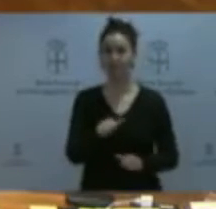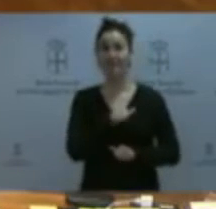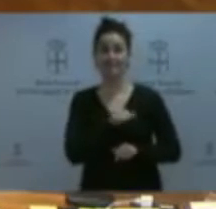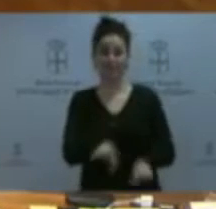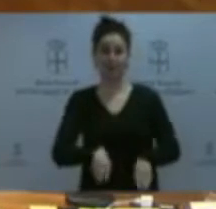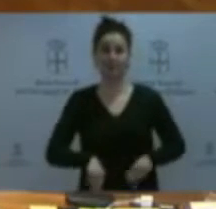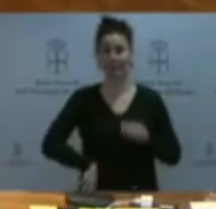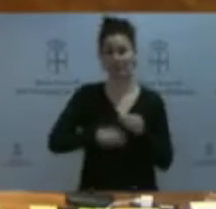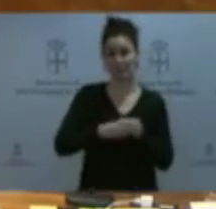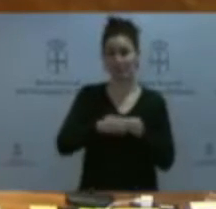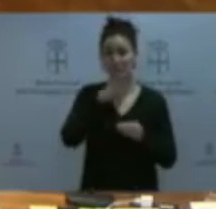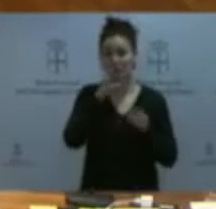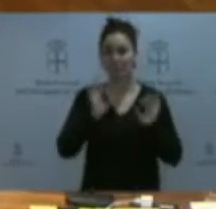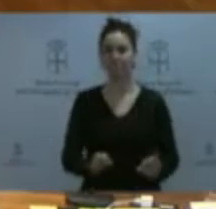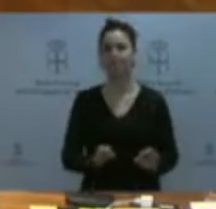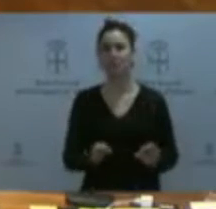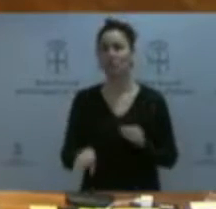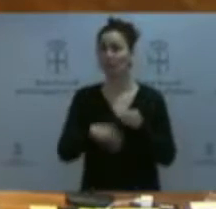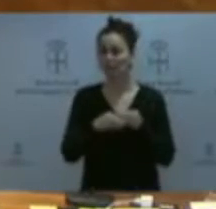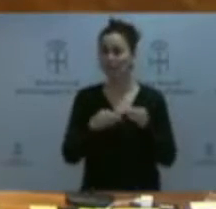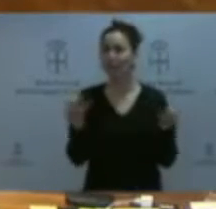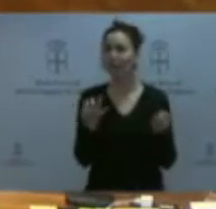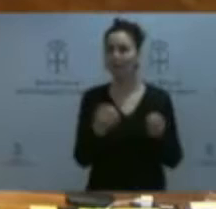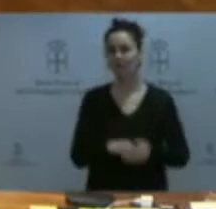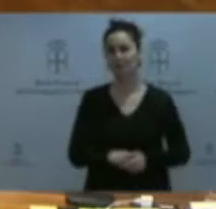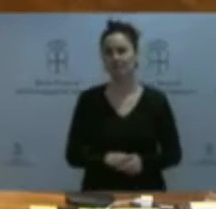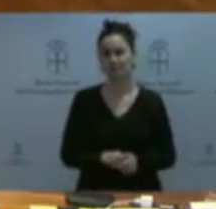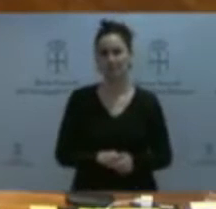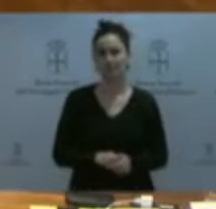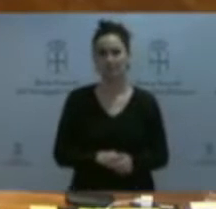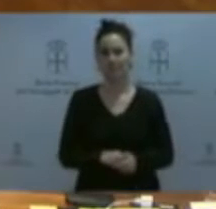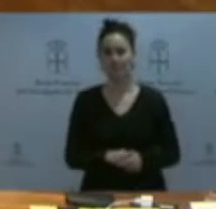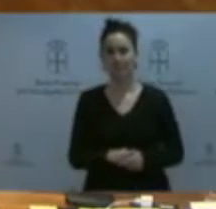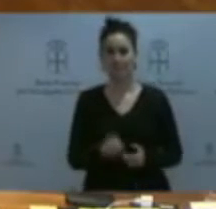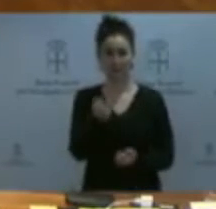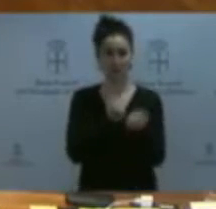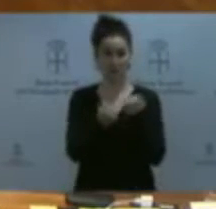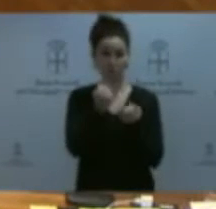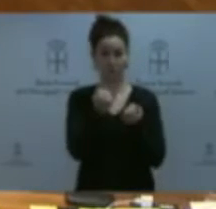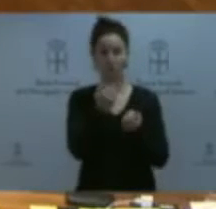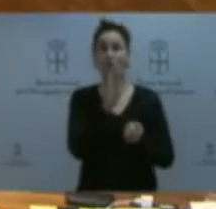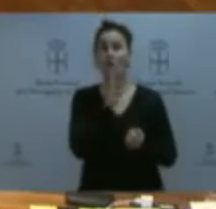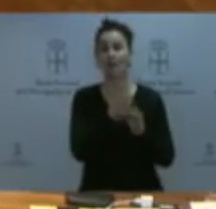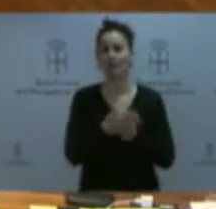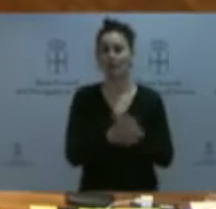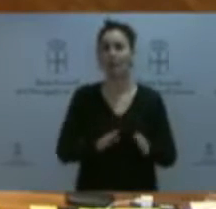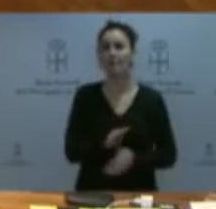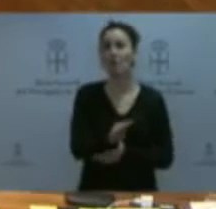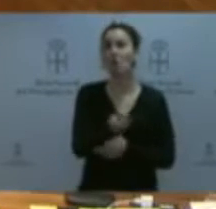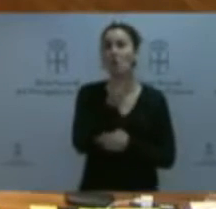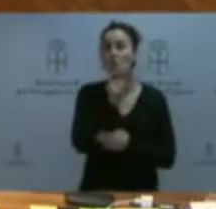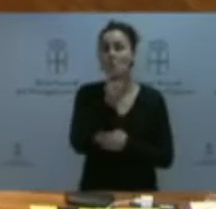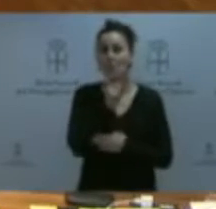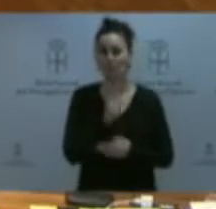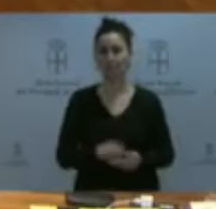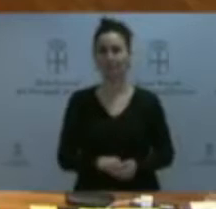también tiene un factor del económico que decía, cómo financiar esta medida. Y lo que planteamos es que no deje